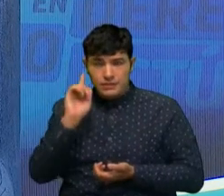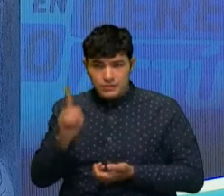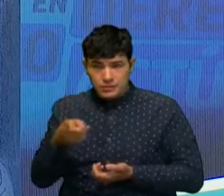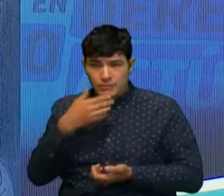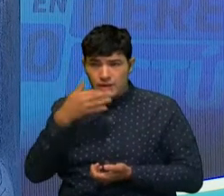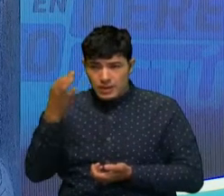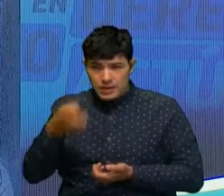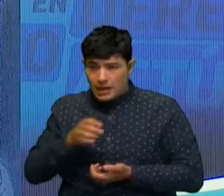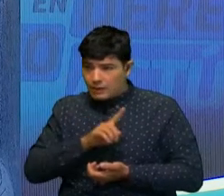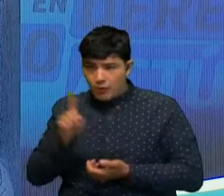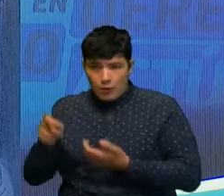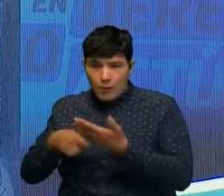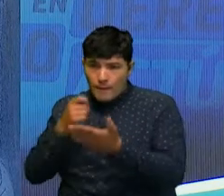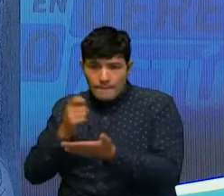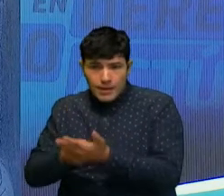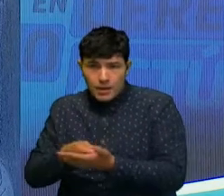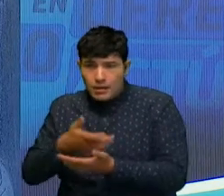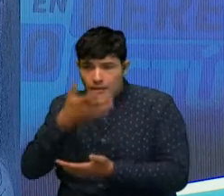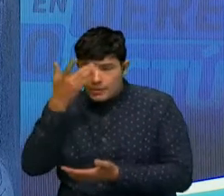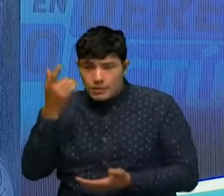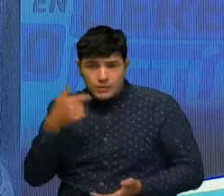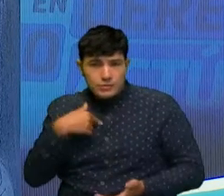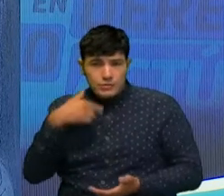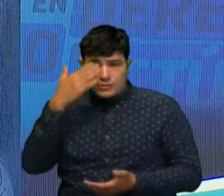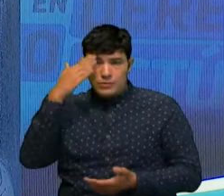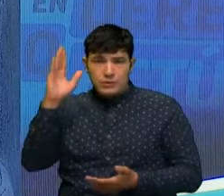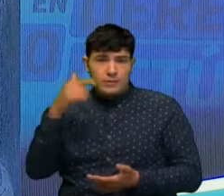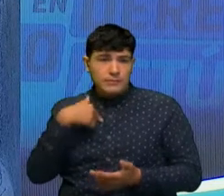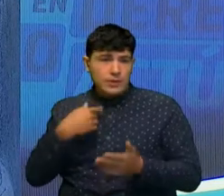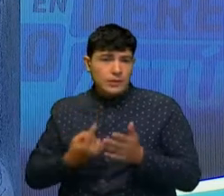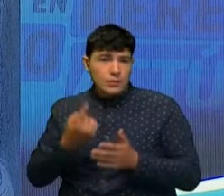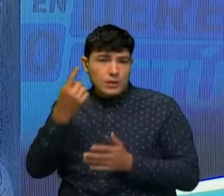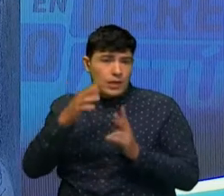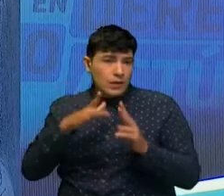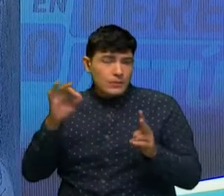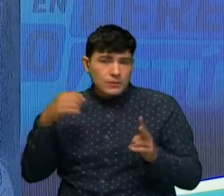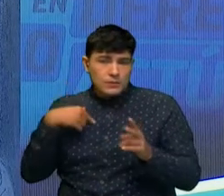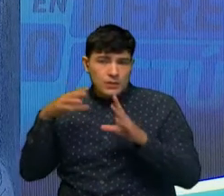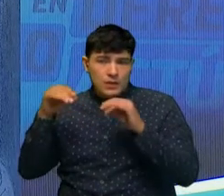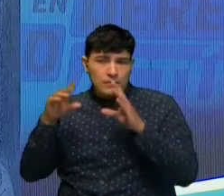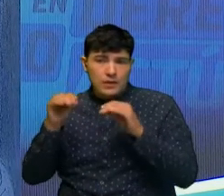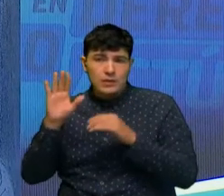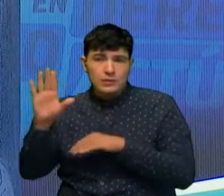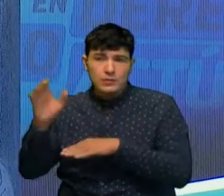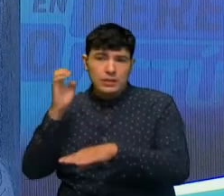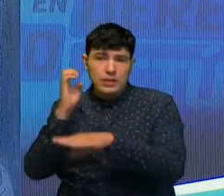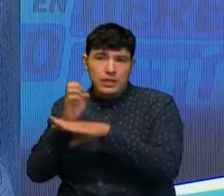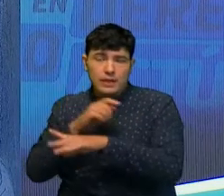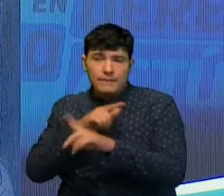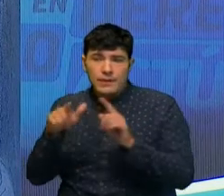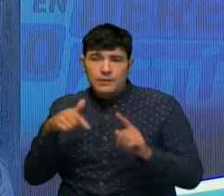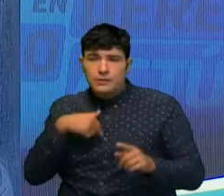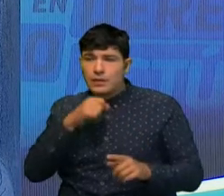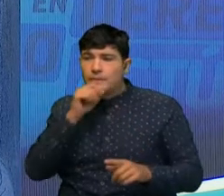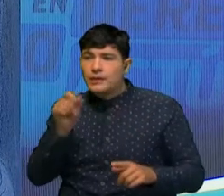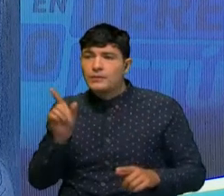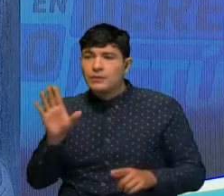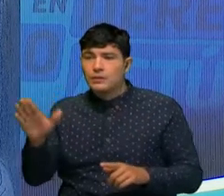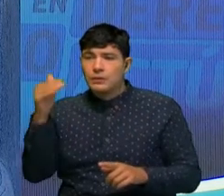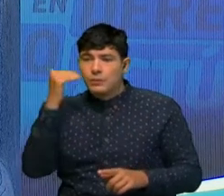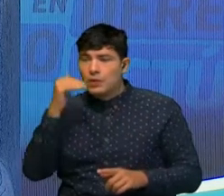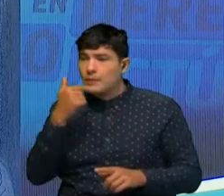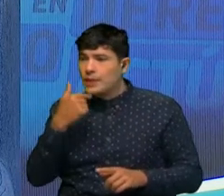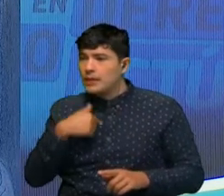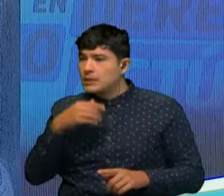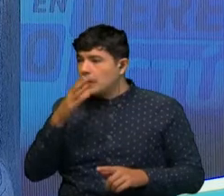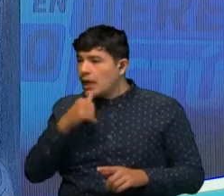o qué. Sí, porque no sé, la única opción sería hablar con ellos, pero no, yo le pregunté a la muchacha, me dijo, no me dijo nada, te